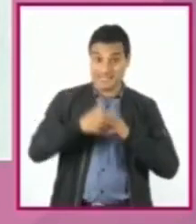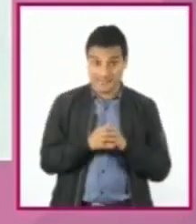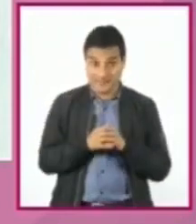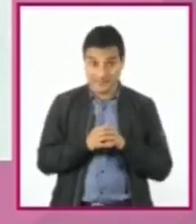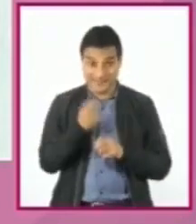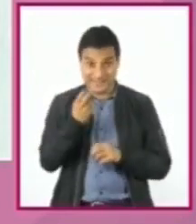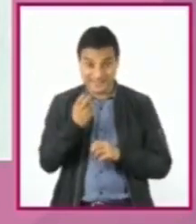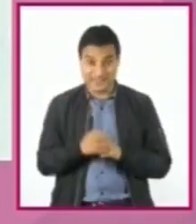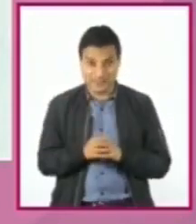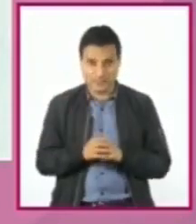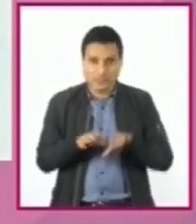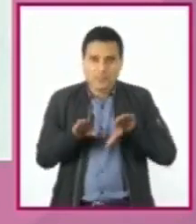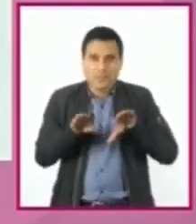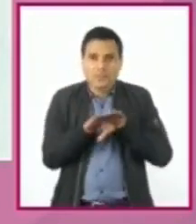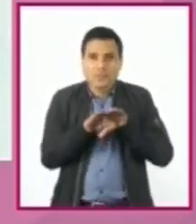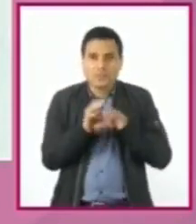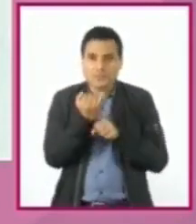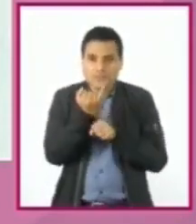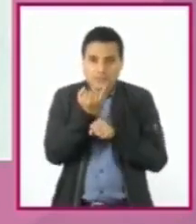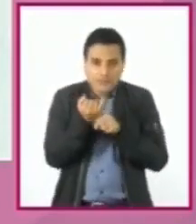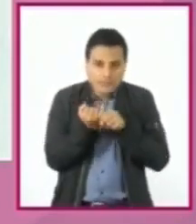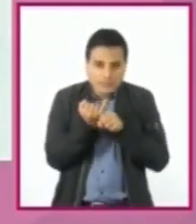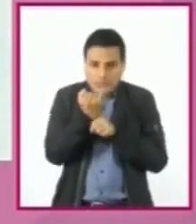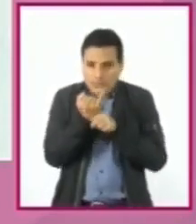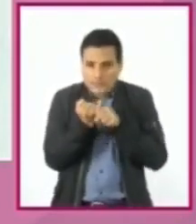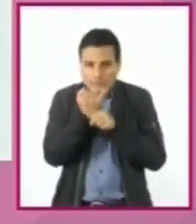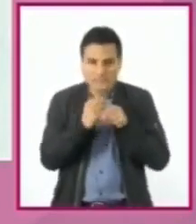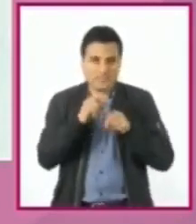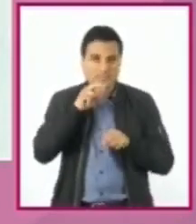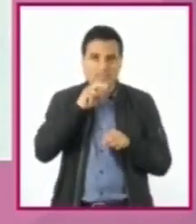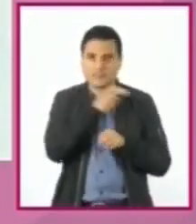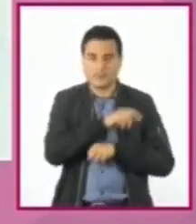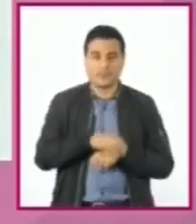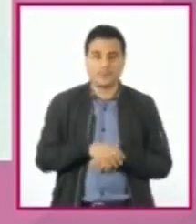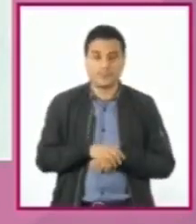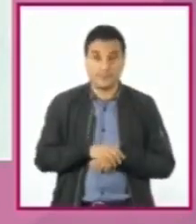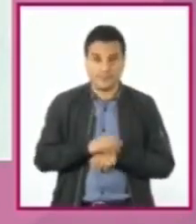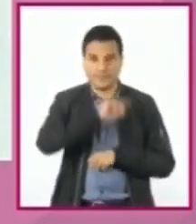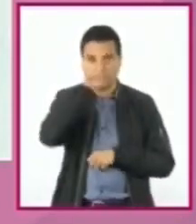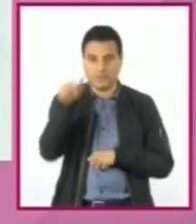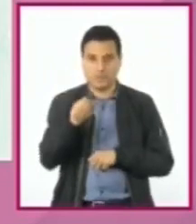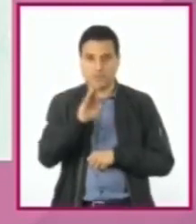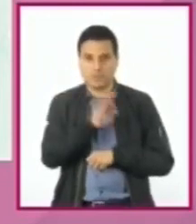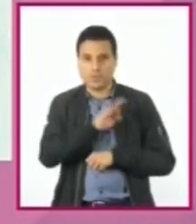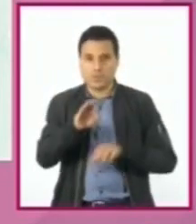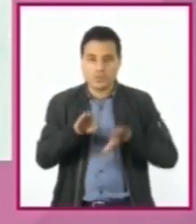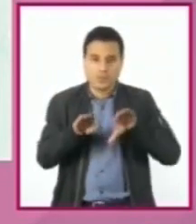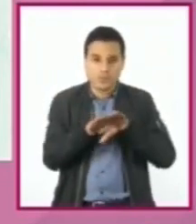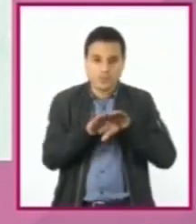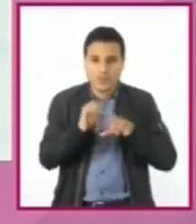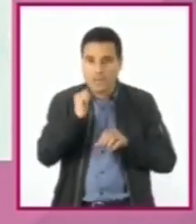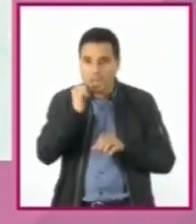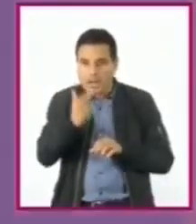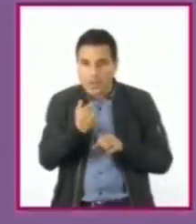de la Tierra obtienen datos en el menor tiempo posible para dar seguimiento a la evolución de un